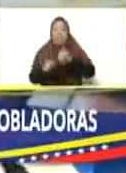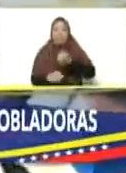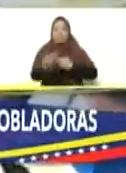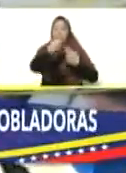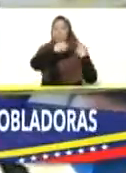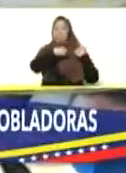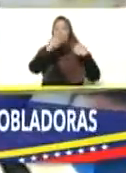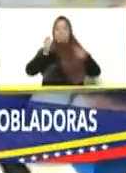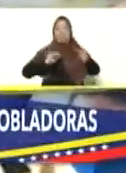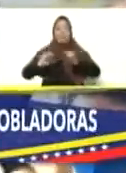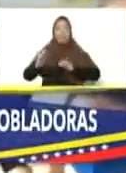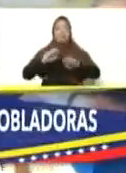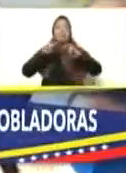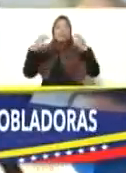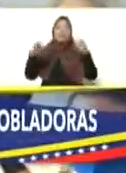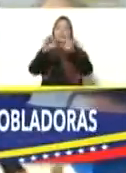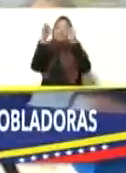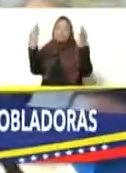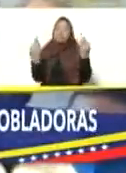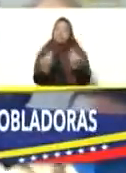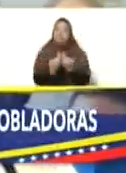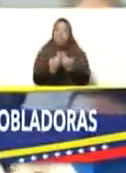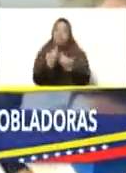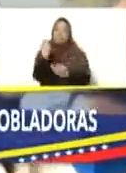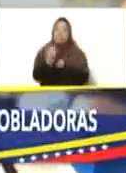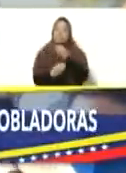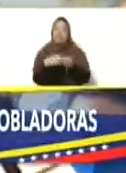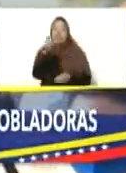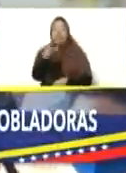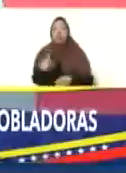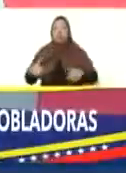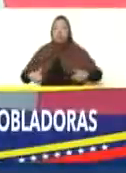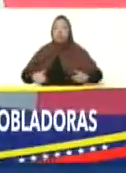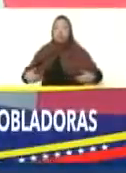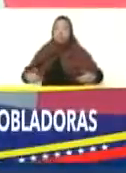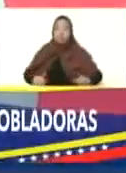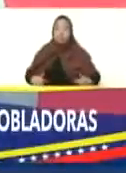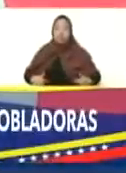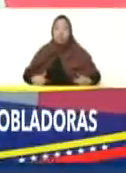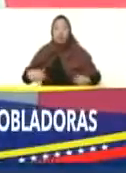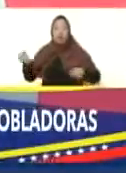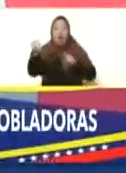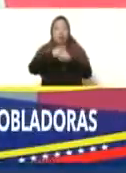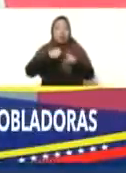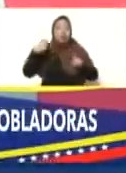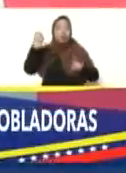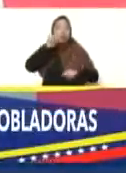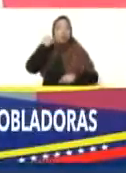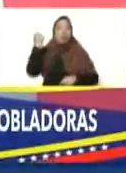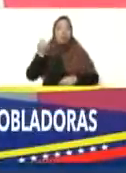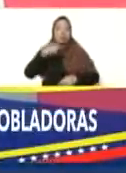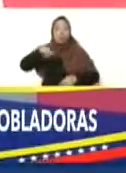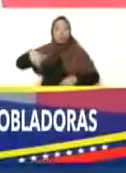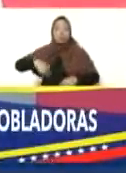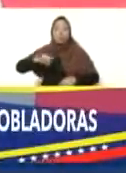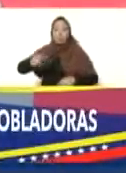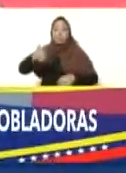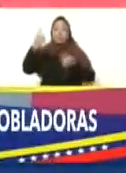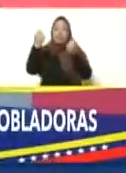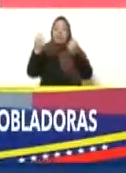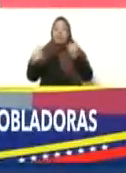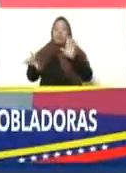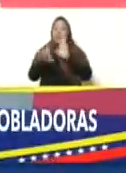tema de la protección de las familias que están siendo amenazadas o que están siendo abusadas con aumentos